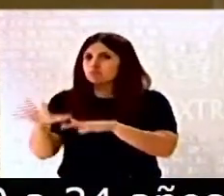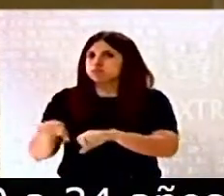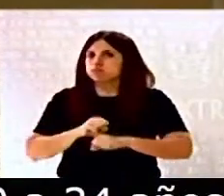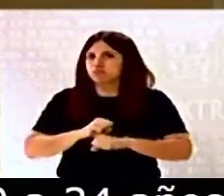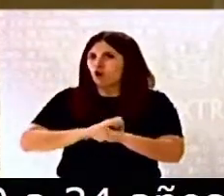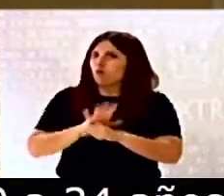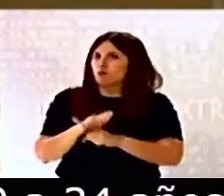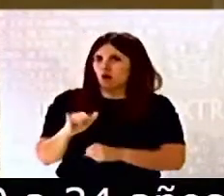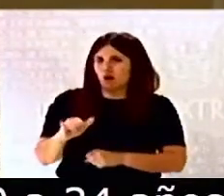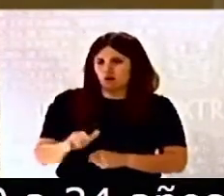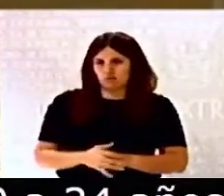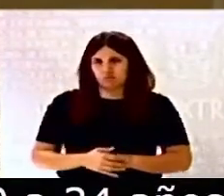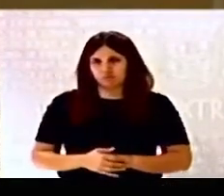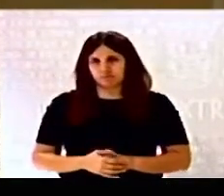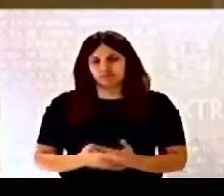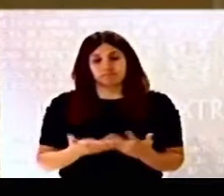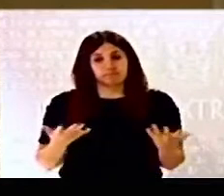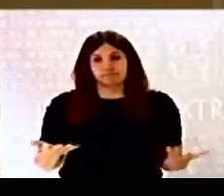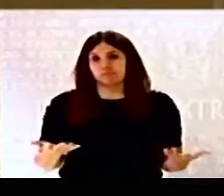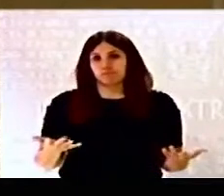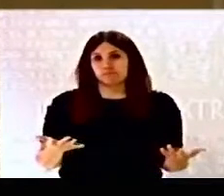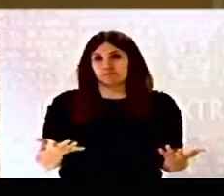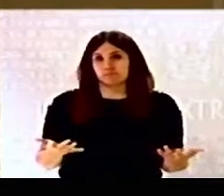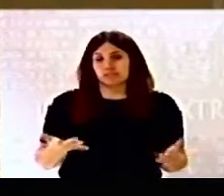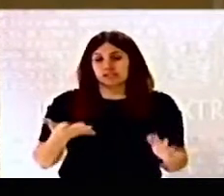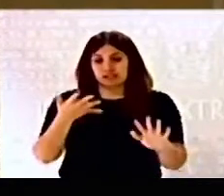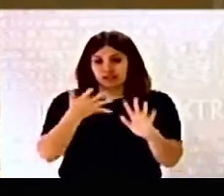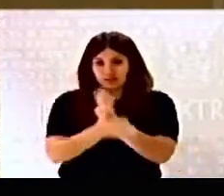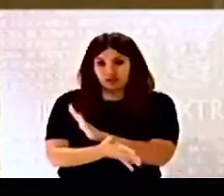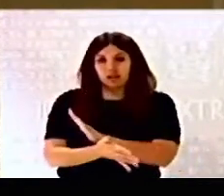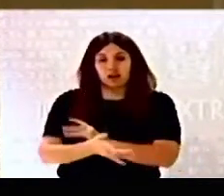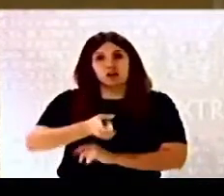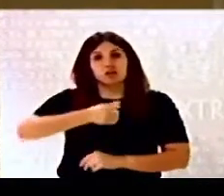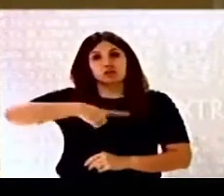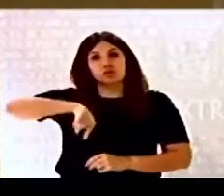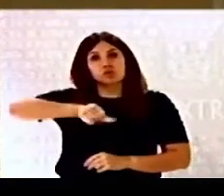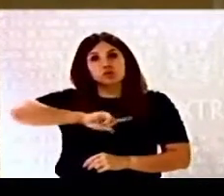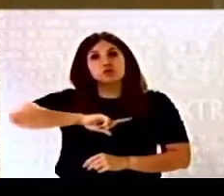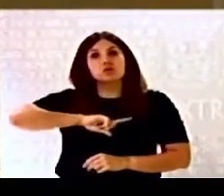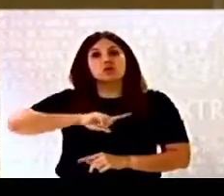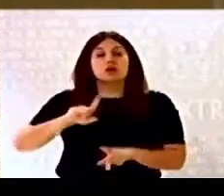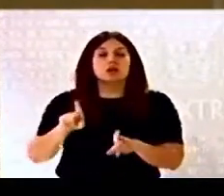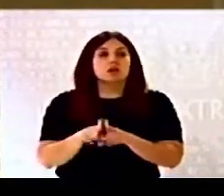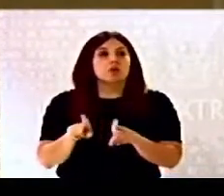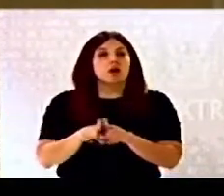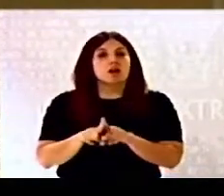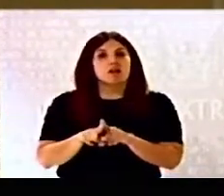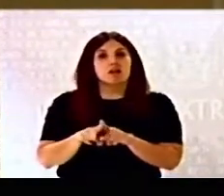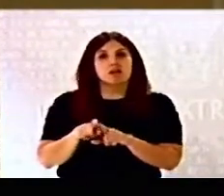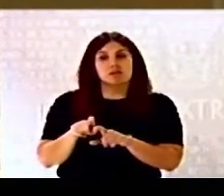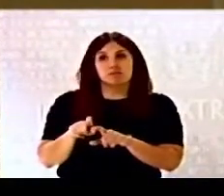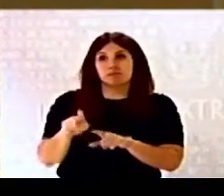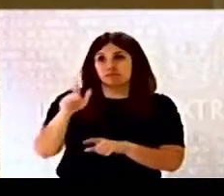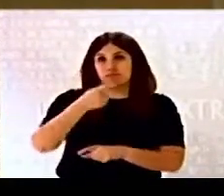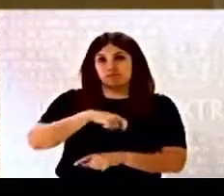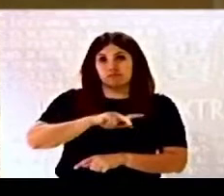Tengan ustedes en cuenta que, aun estando por debajo de la incidencia acumulada del